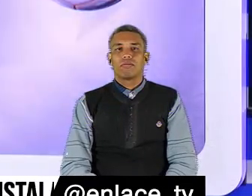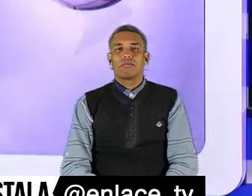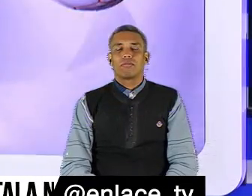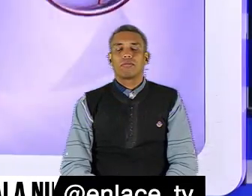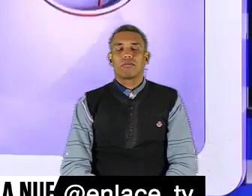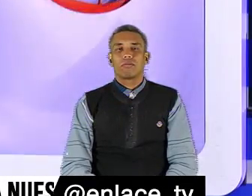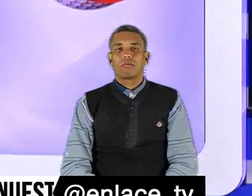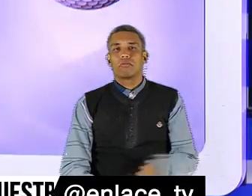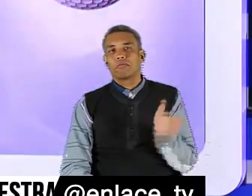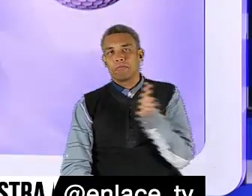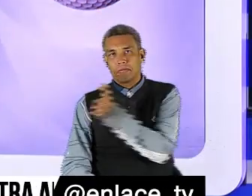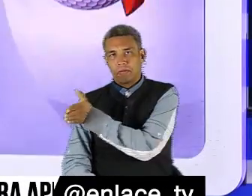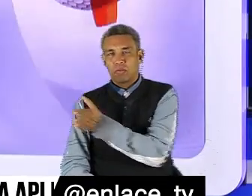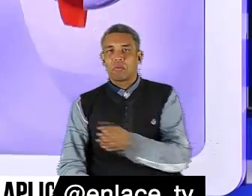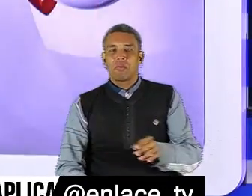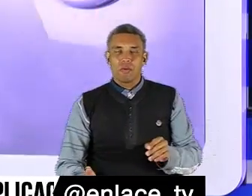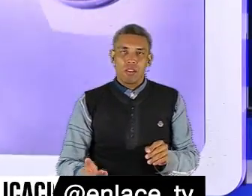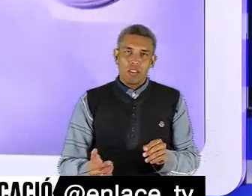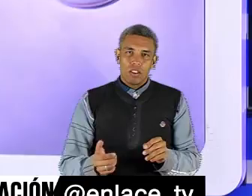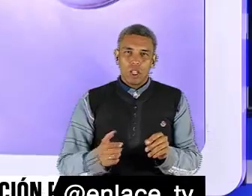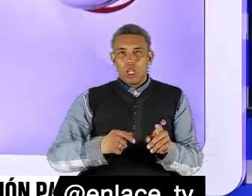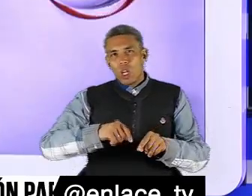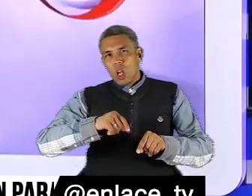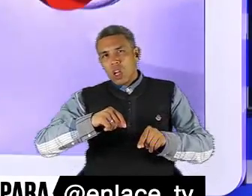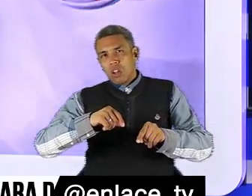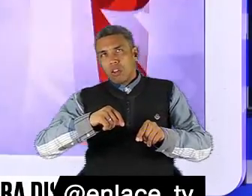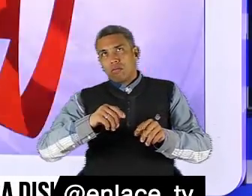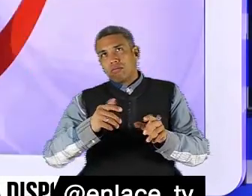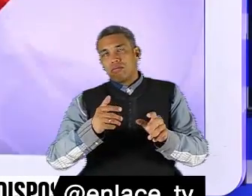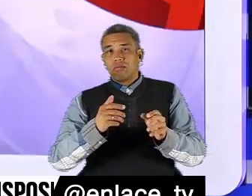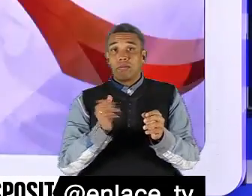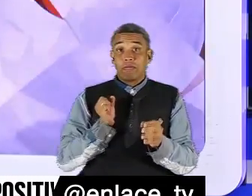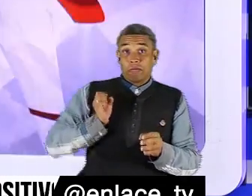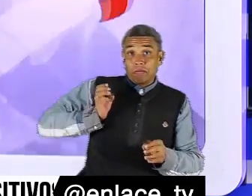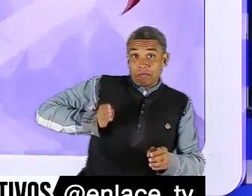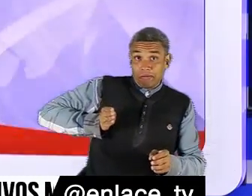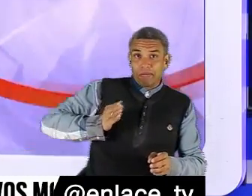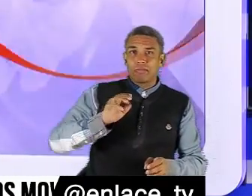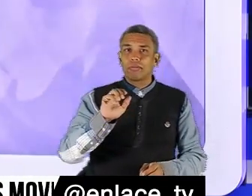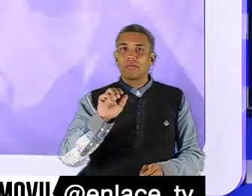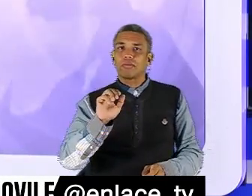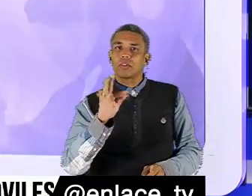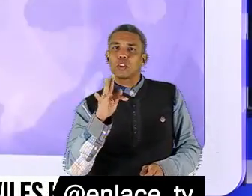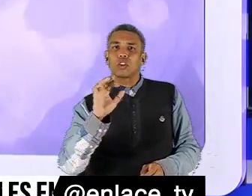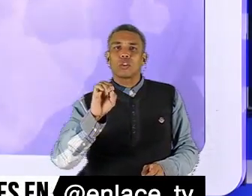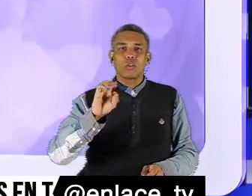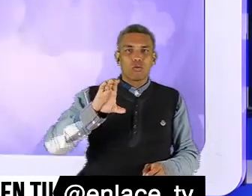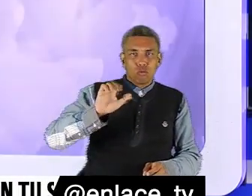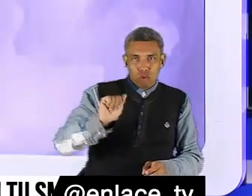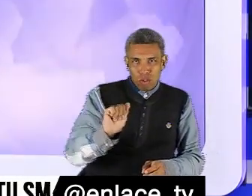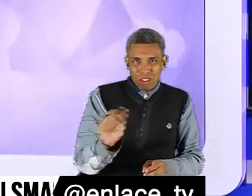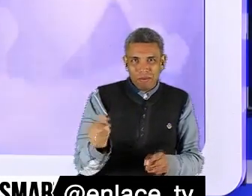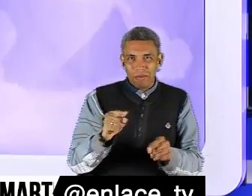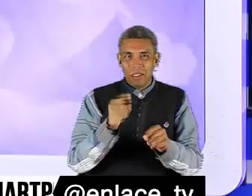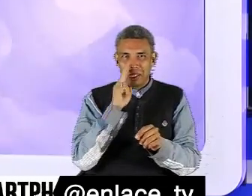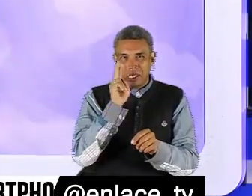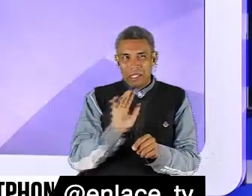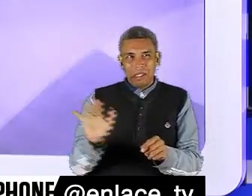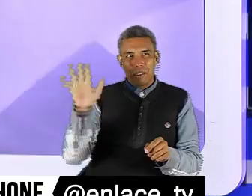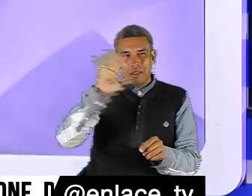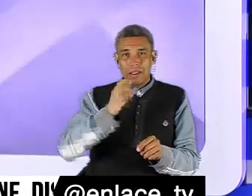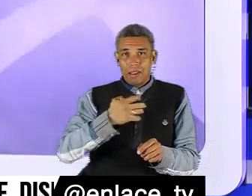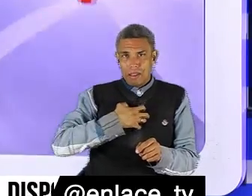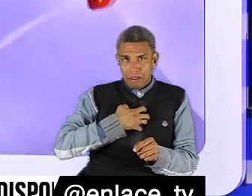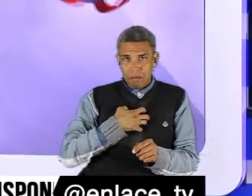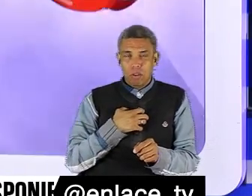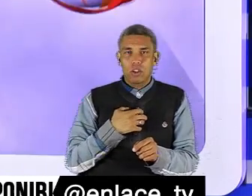Unos llegan y otros se preparan para irse. Es el caso del club La Toca, que tendrá campeonato nacional en la categoría mini